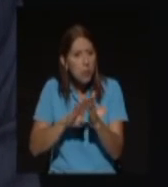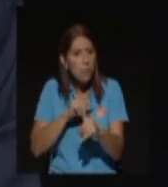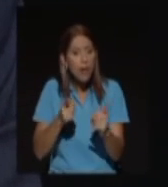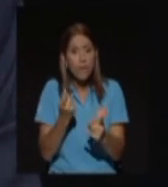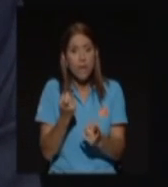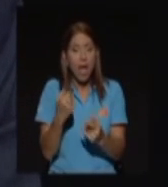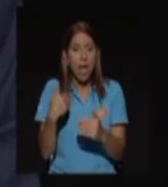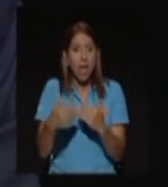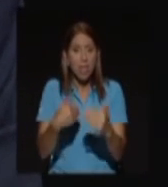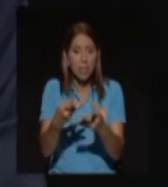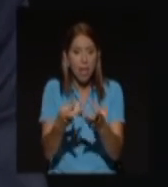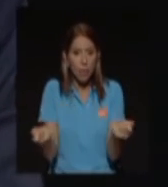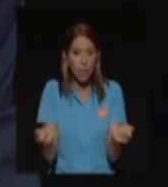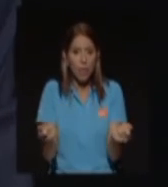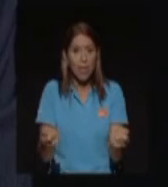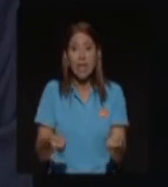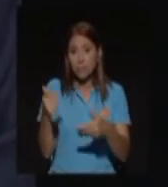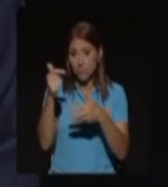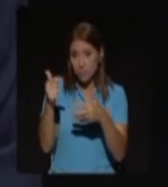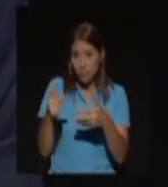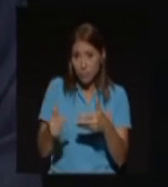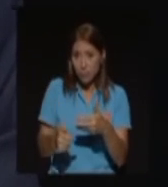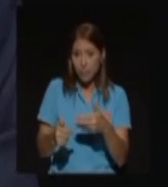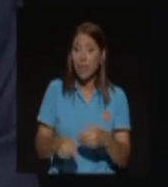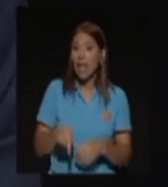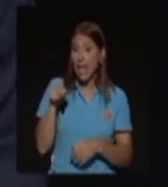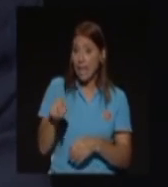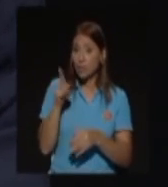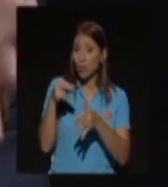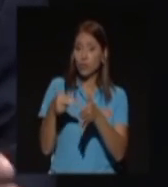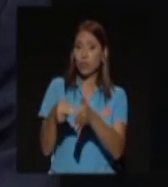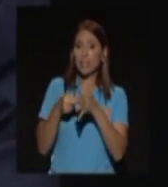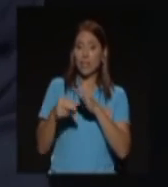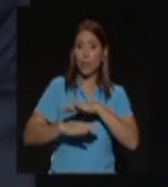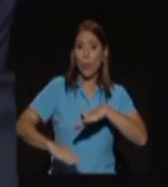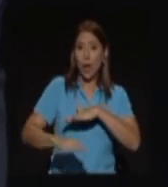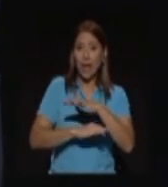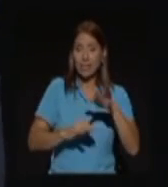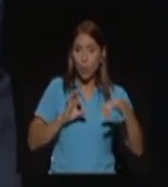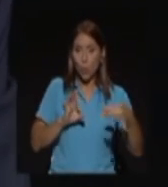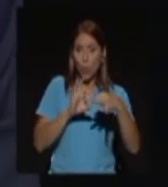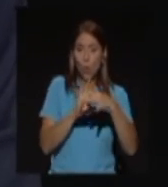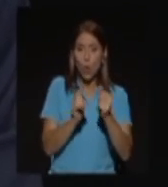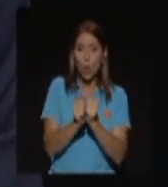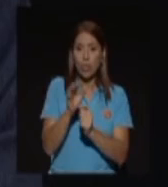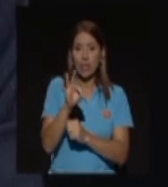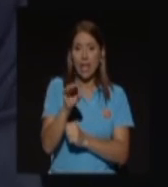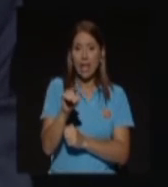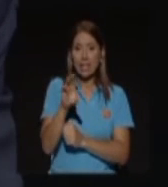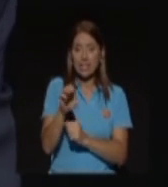resolver temas en ese sentido. Eso que es un requisito básico en el marco del TLC, en el marco de la